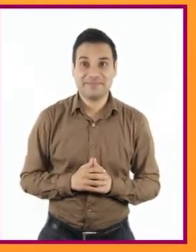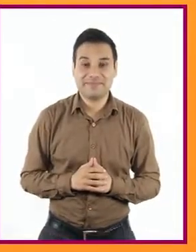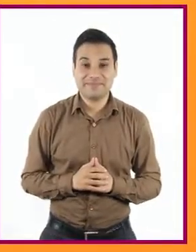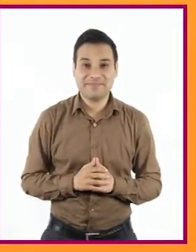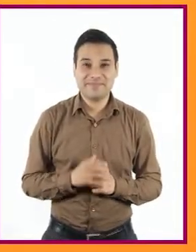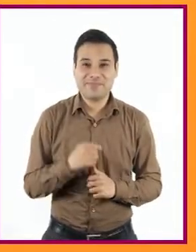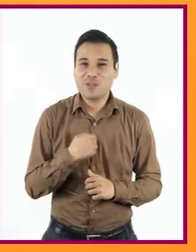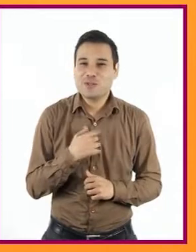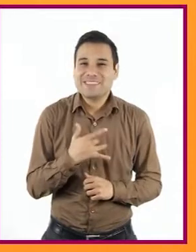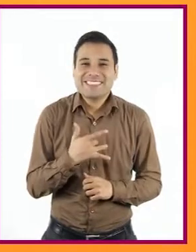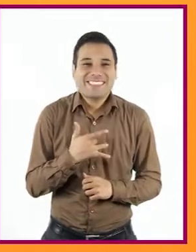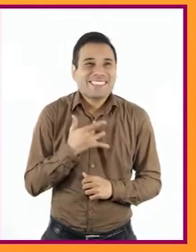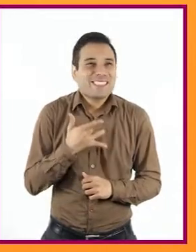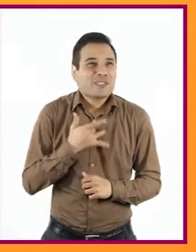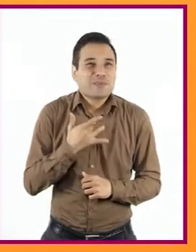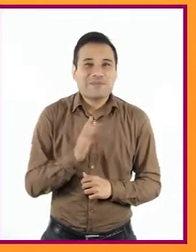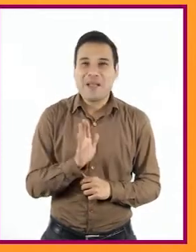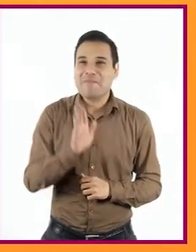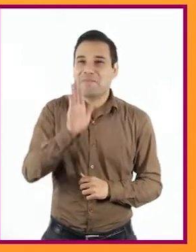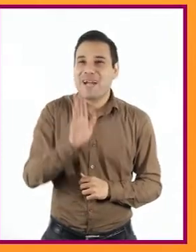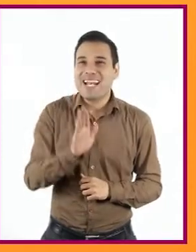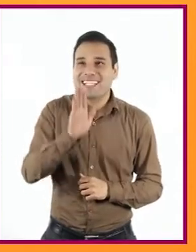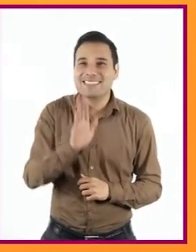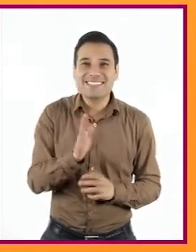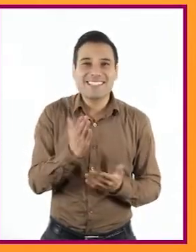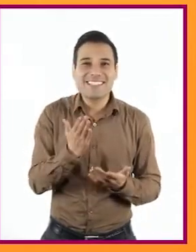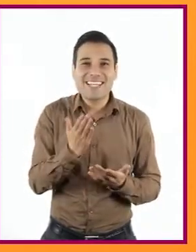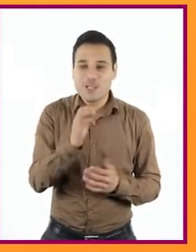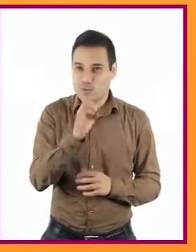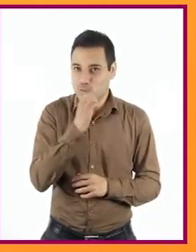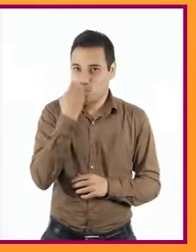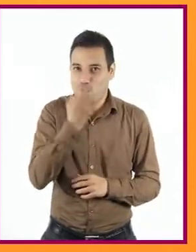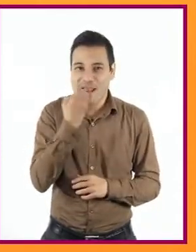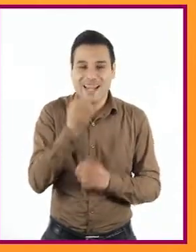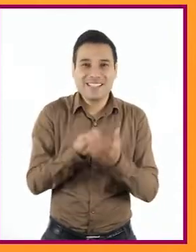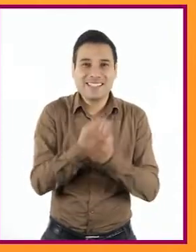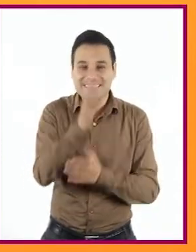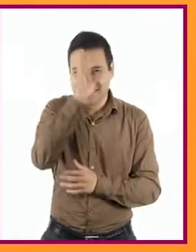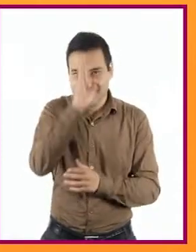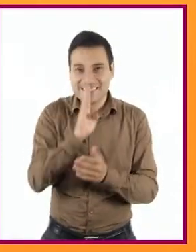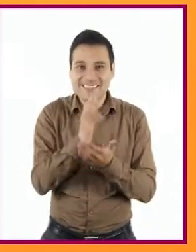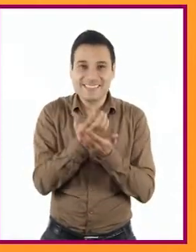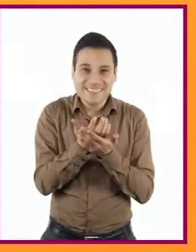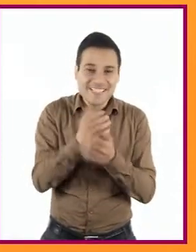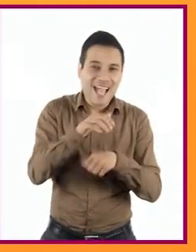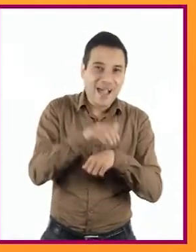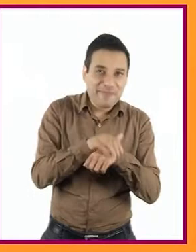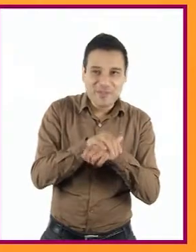Me siento como en el recreo escolar, desayunando y compartiendo junto con mis amigos.